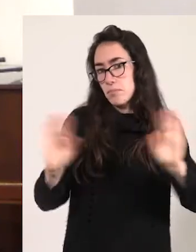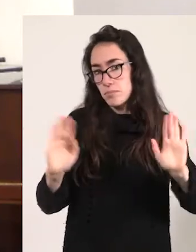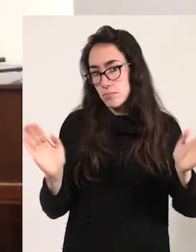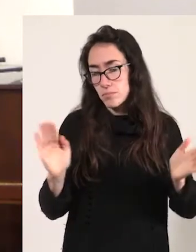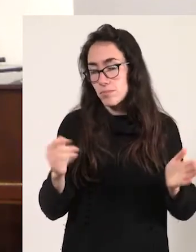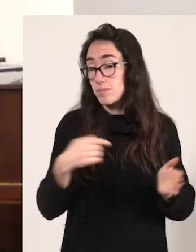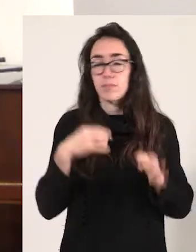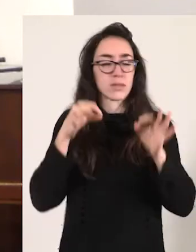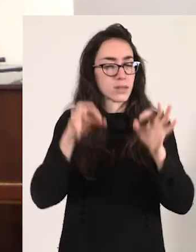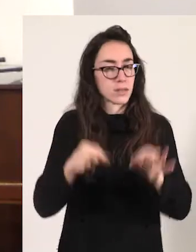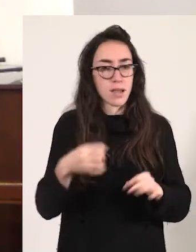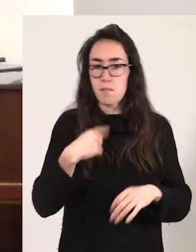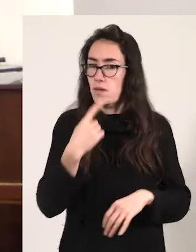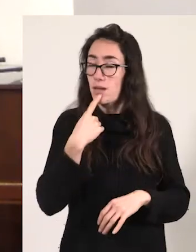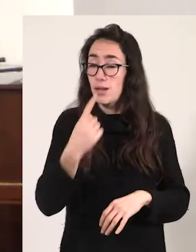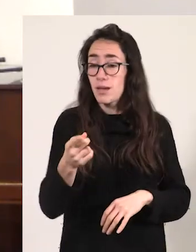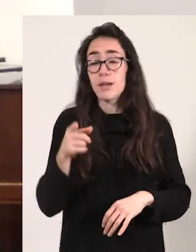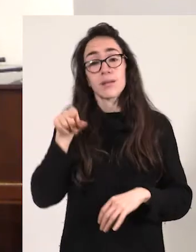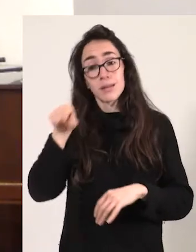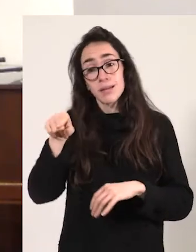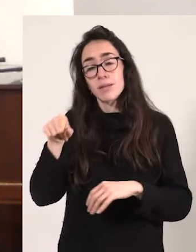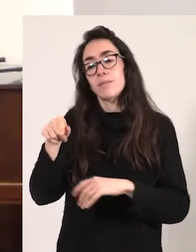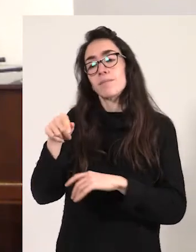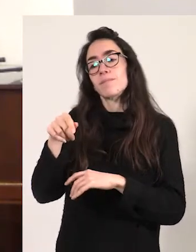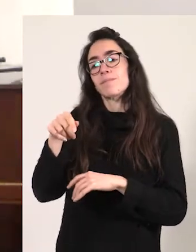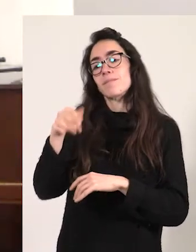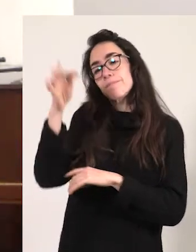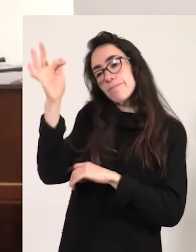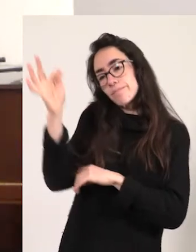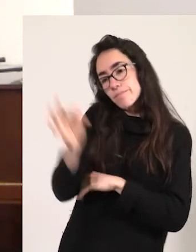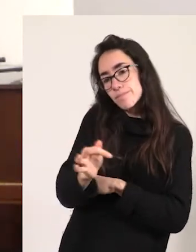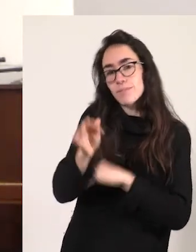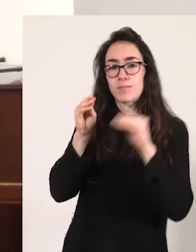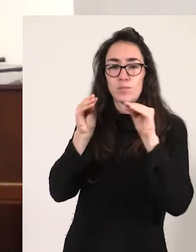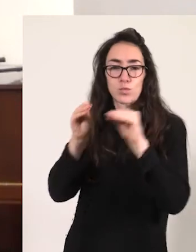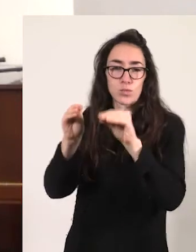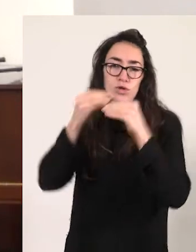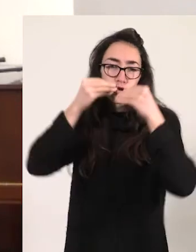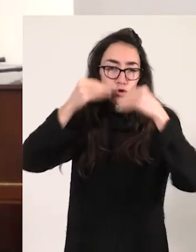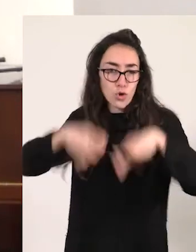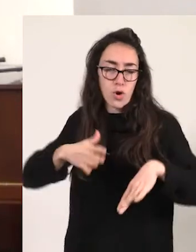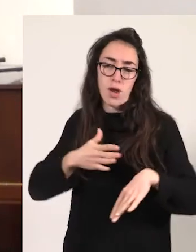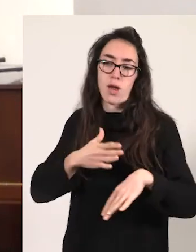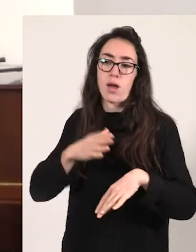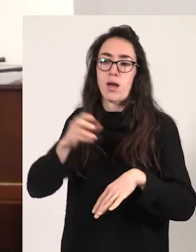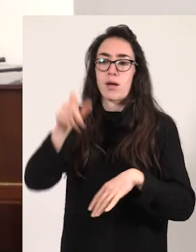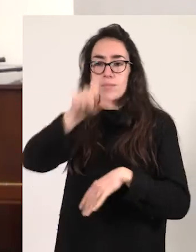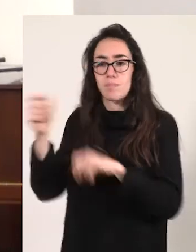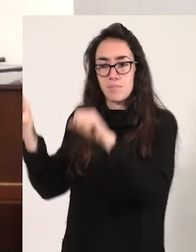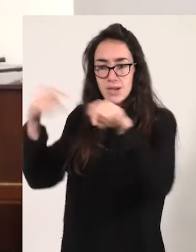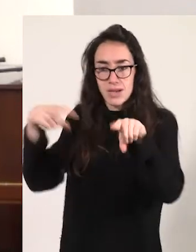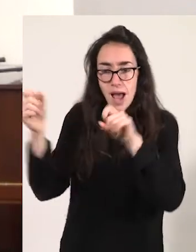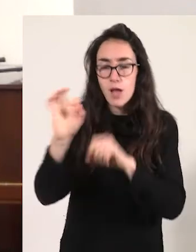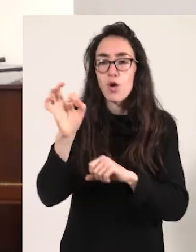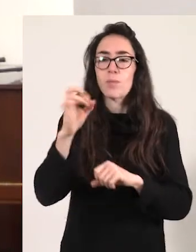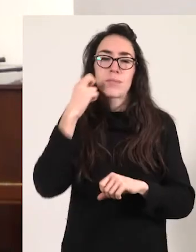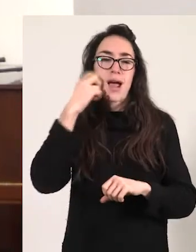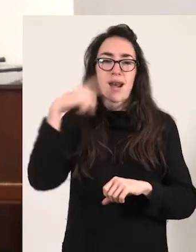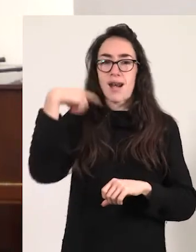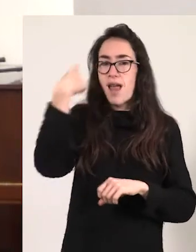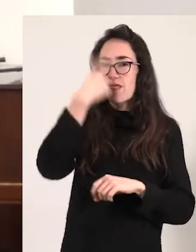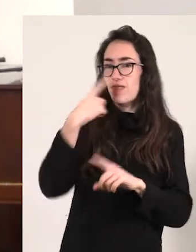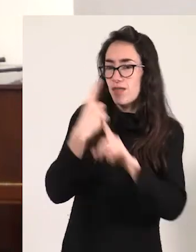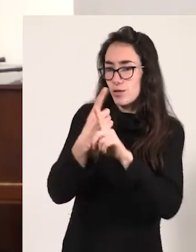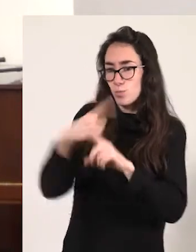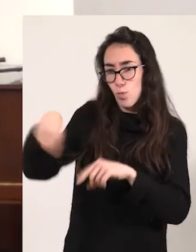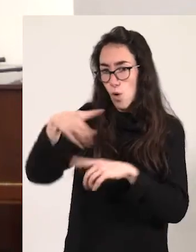¿no? Sobre ellas. Entonces, yo siempre lo digo, al relato sobre las personas migrantes o sobre racismo, o en el